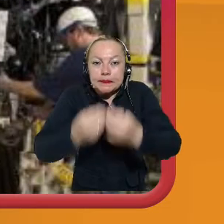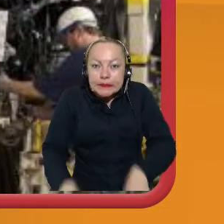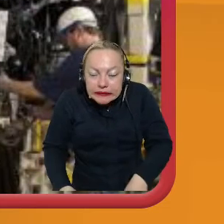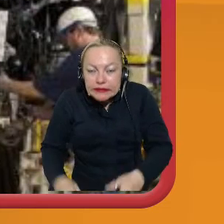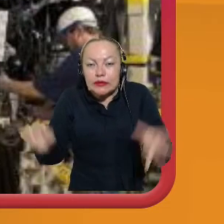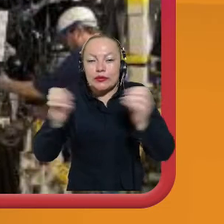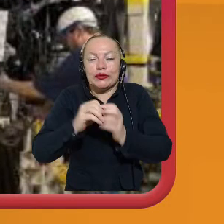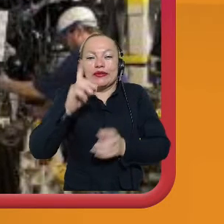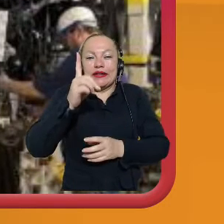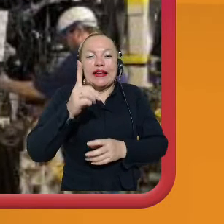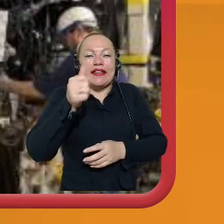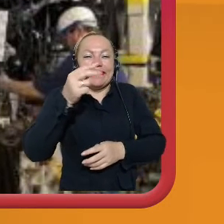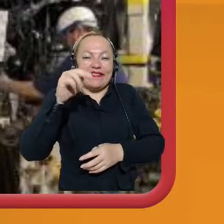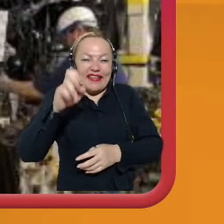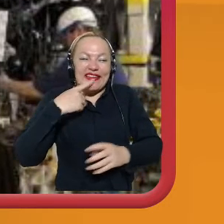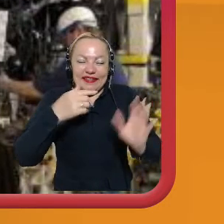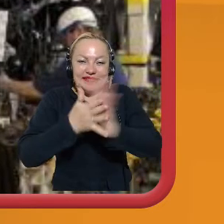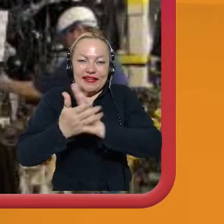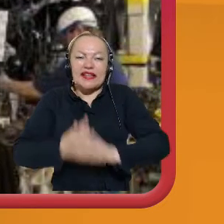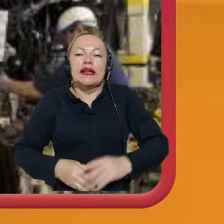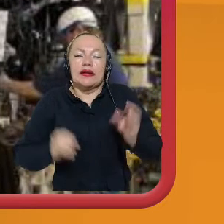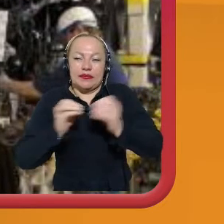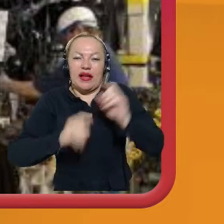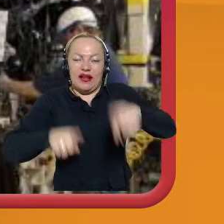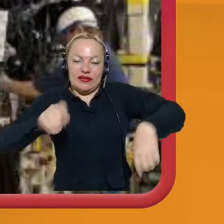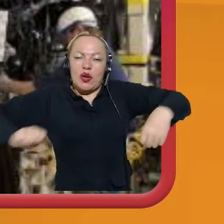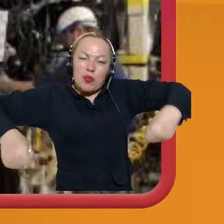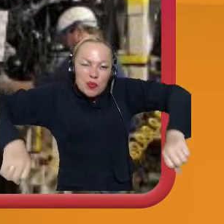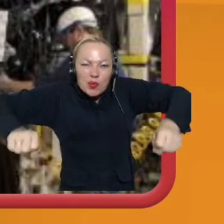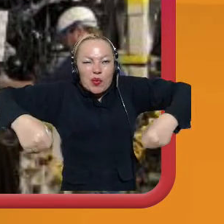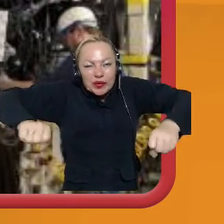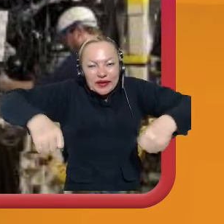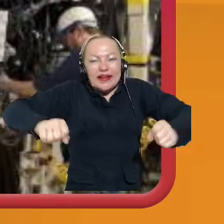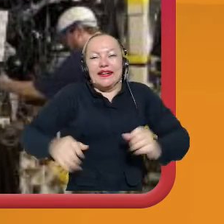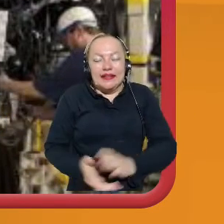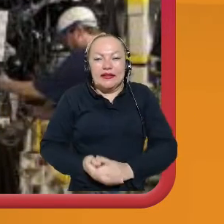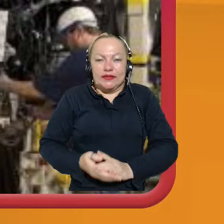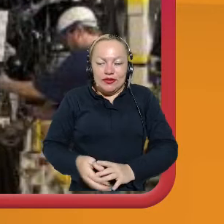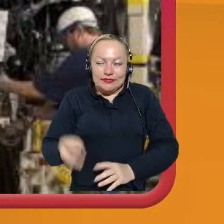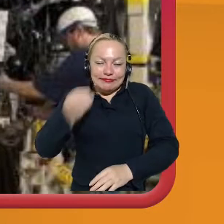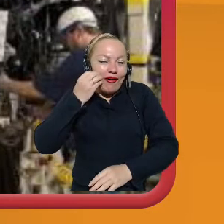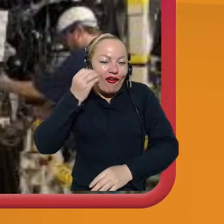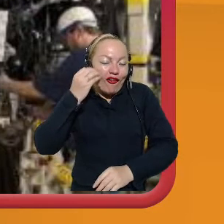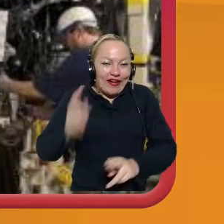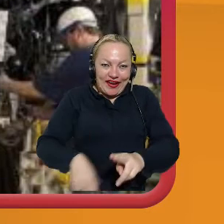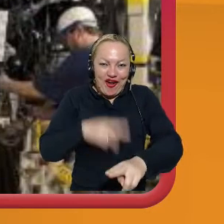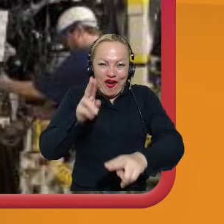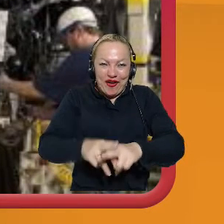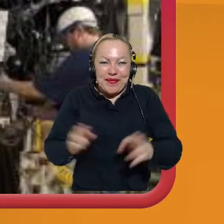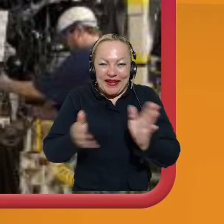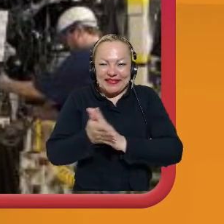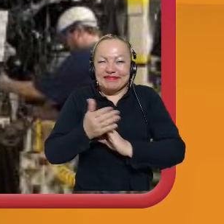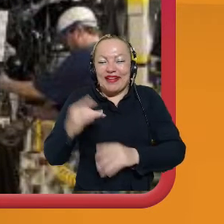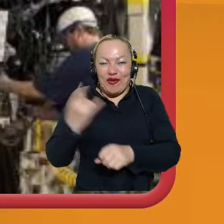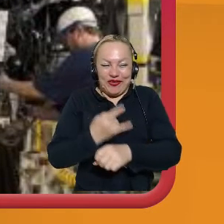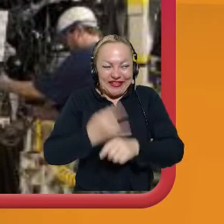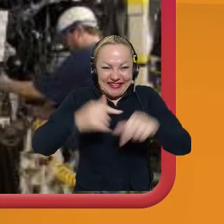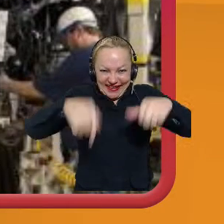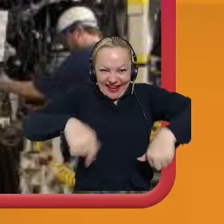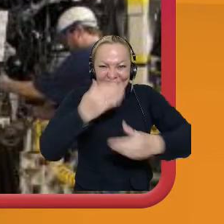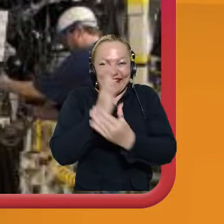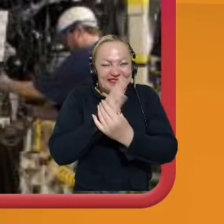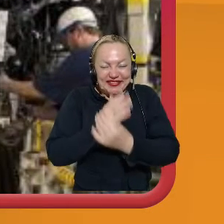DANE, mientras que la de las motocicletas, principalmente la de uso de hogares, por ejemplo las que se utilizan mucho en la Dorada